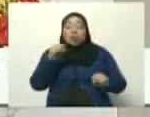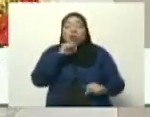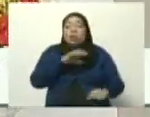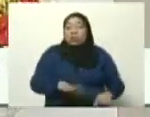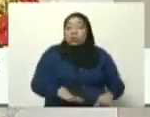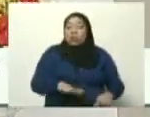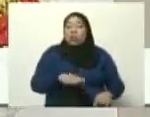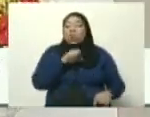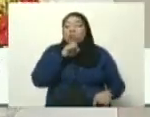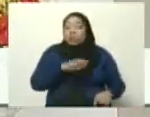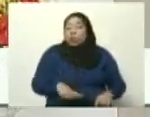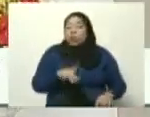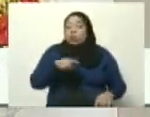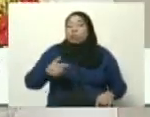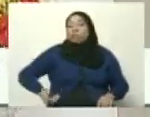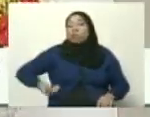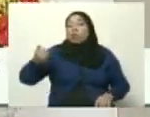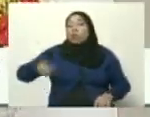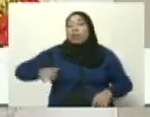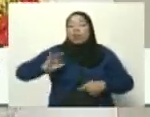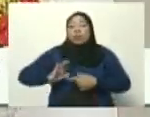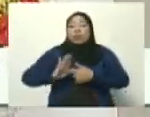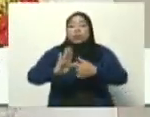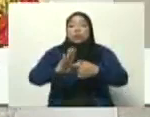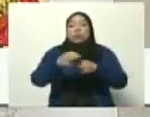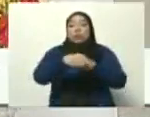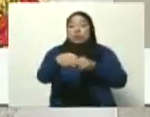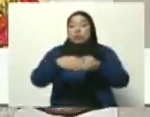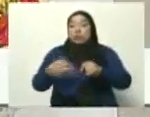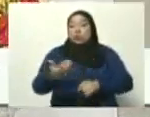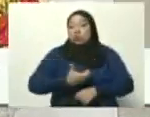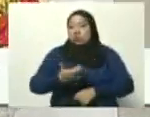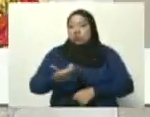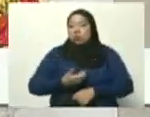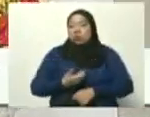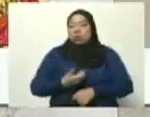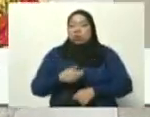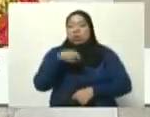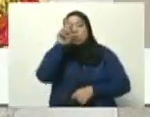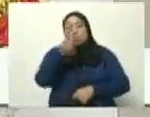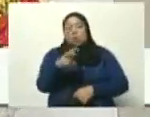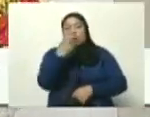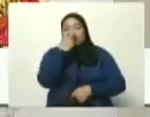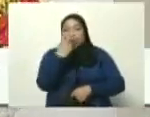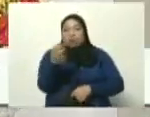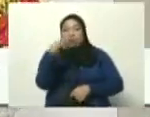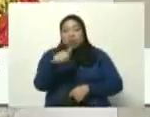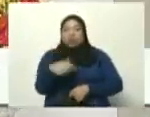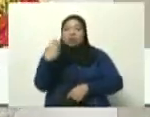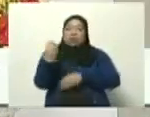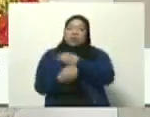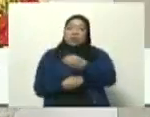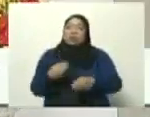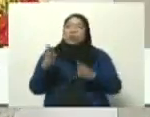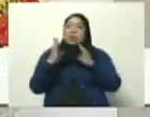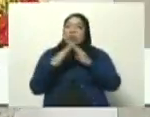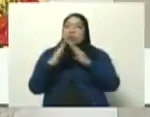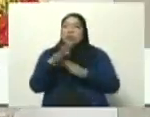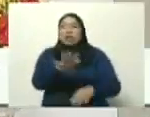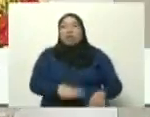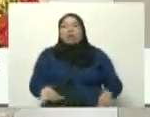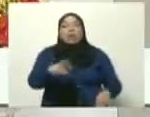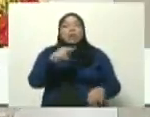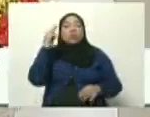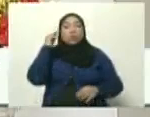muestra, la exposición que está en el Consejo Municipal de Caracas, va a estar abierta muchos días. Invitamos a todos a las instalaciones aquí mismo, frente a la Plaza